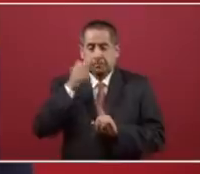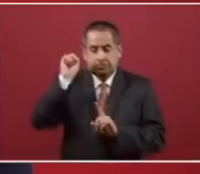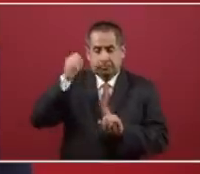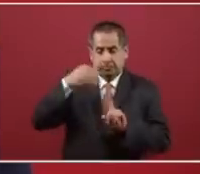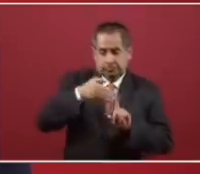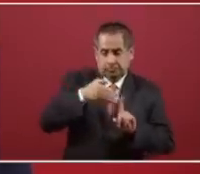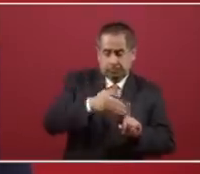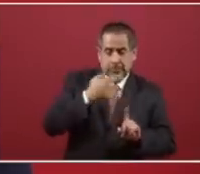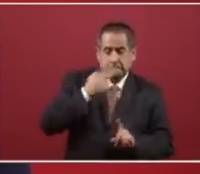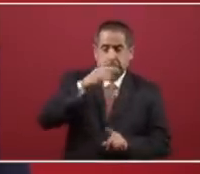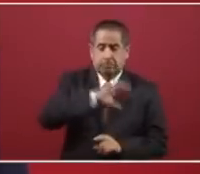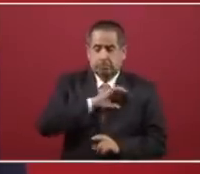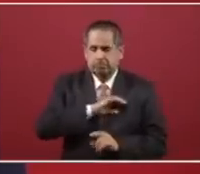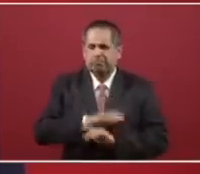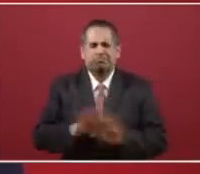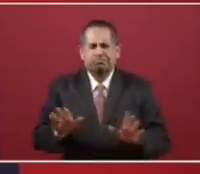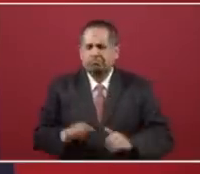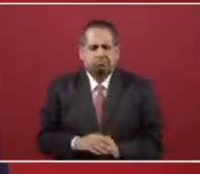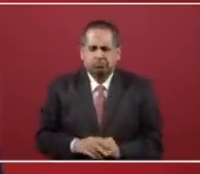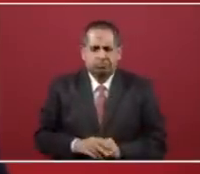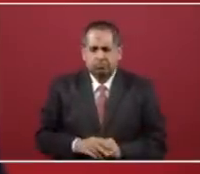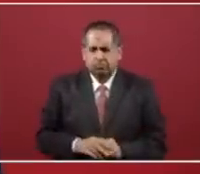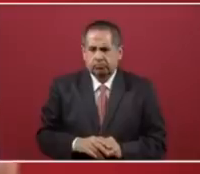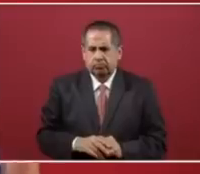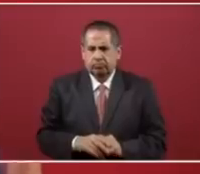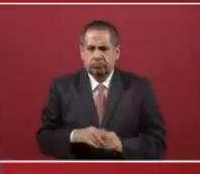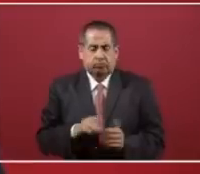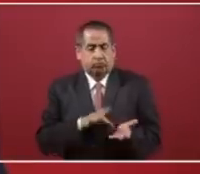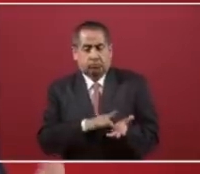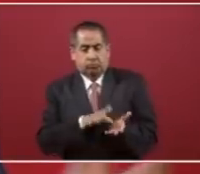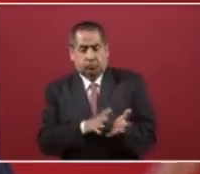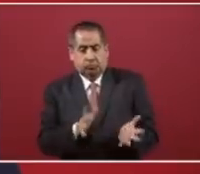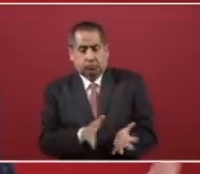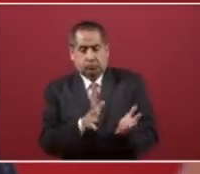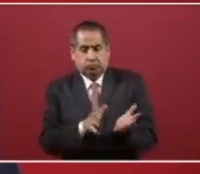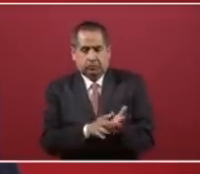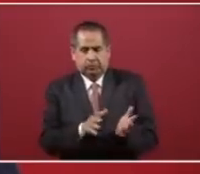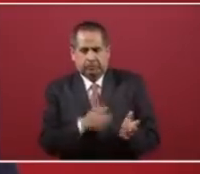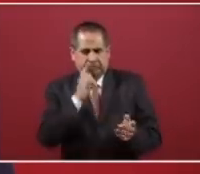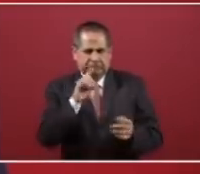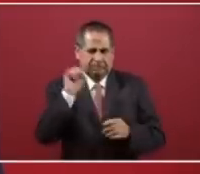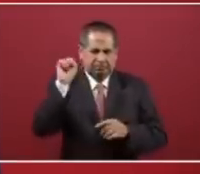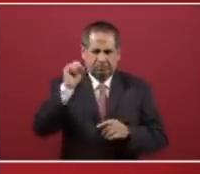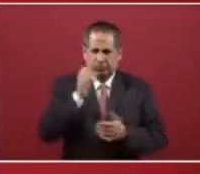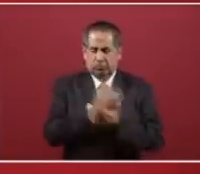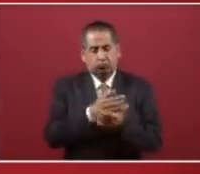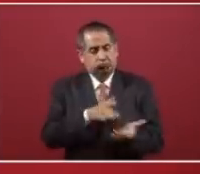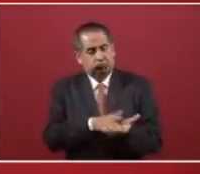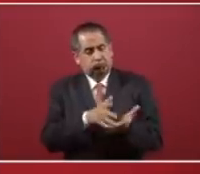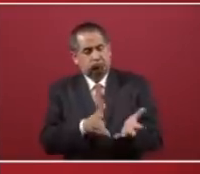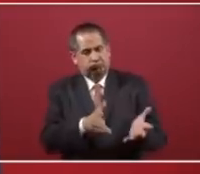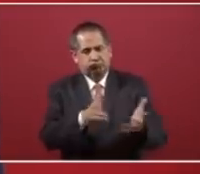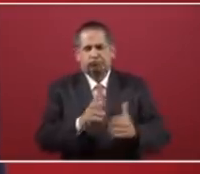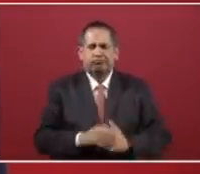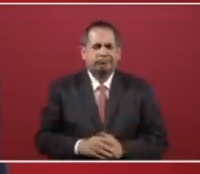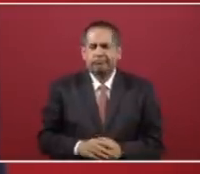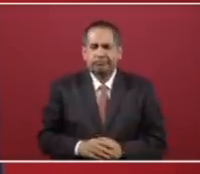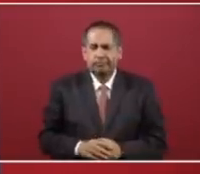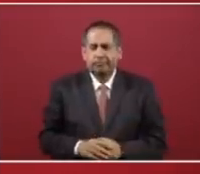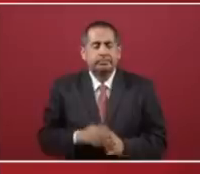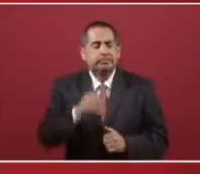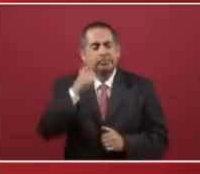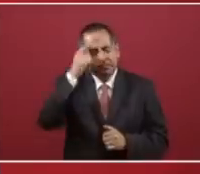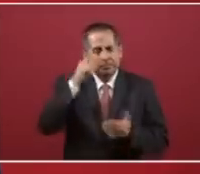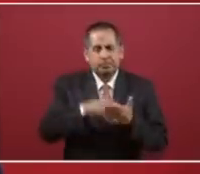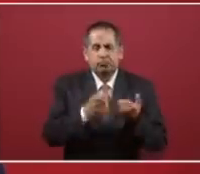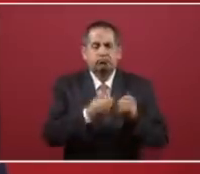preferido y que éste esté impulsando una organización sindical no creo el corporativismo